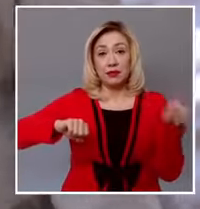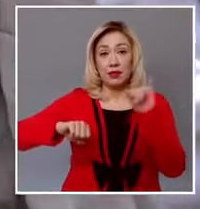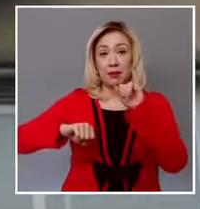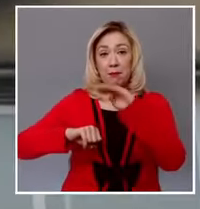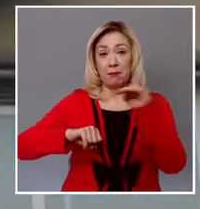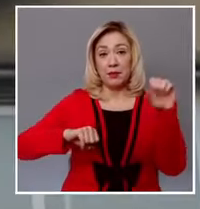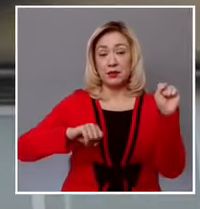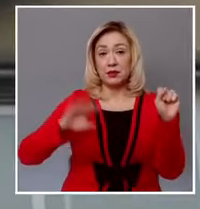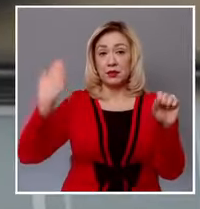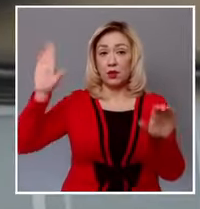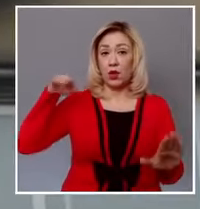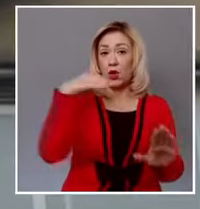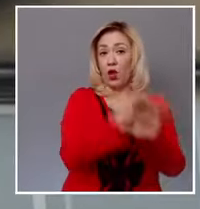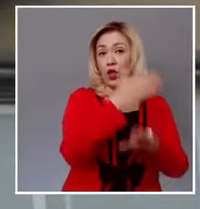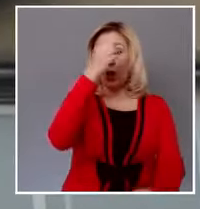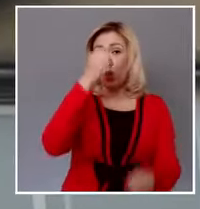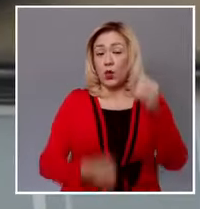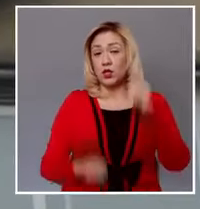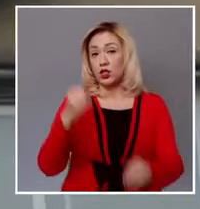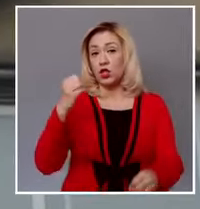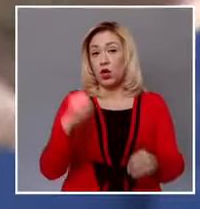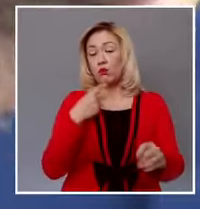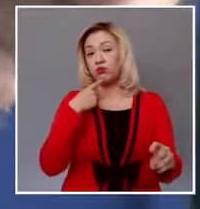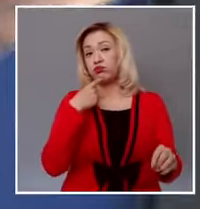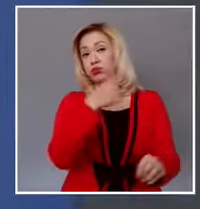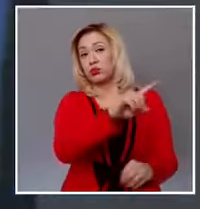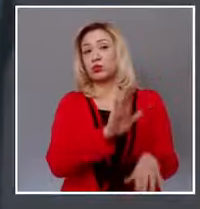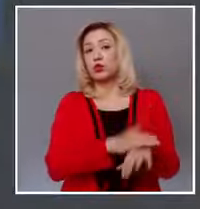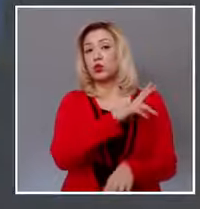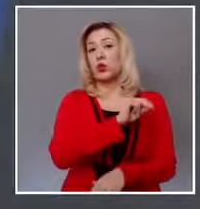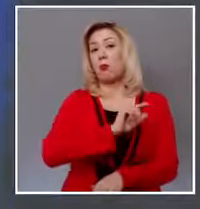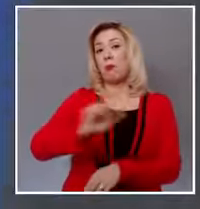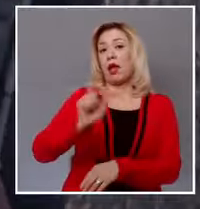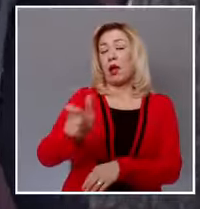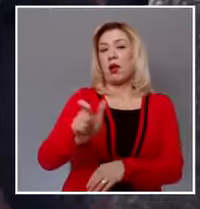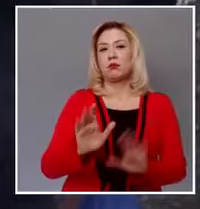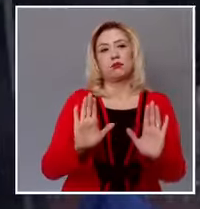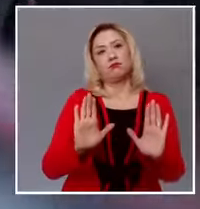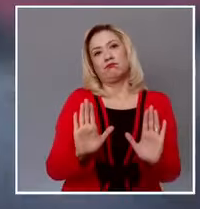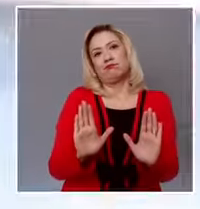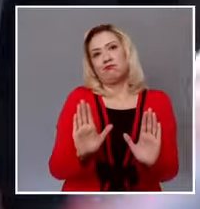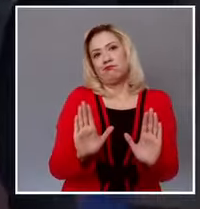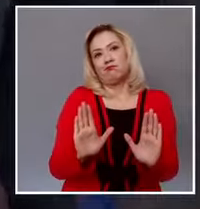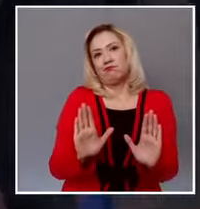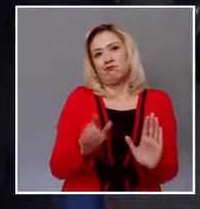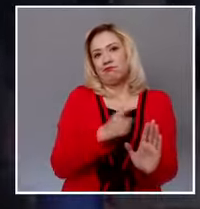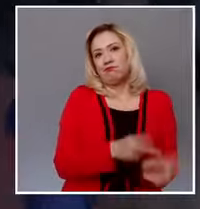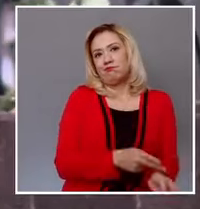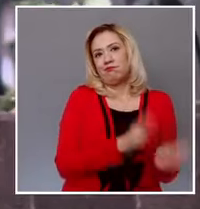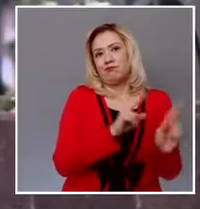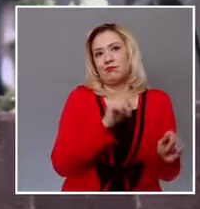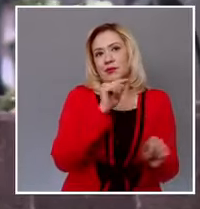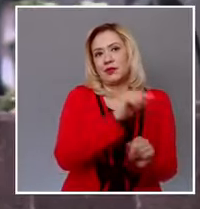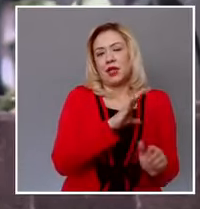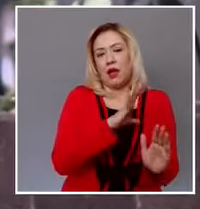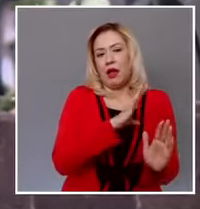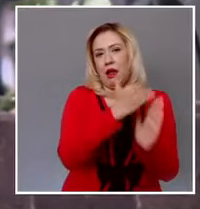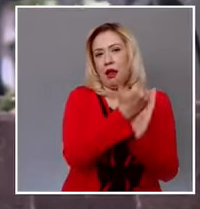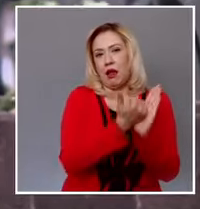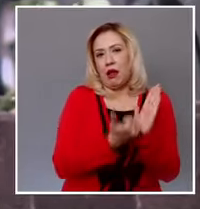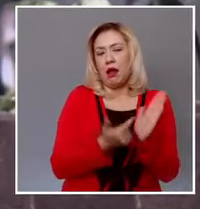así porque en estos casos el Seguro Social no modifica su situación jurídica y previo a llevar a cabo los descuentos de la